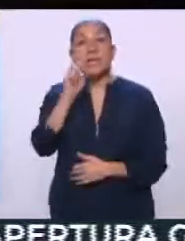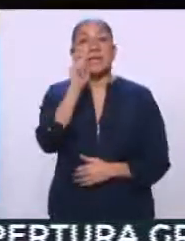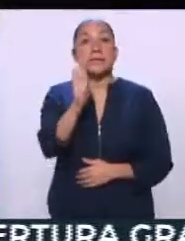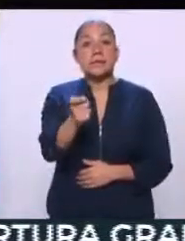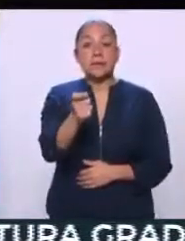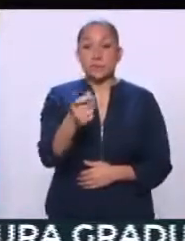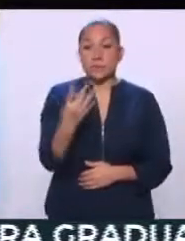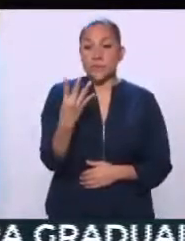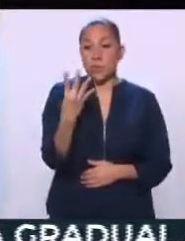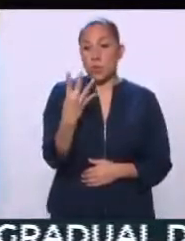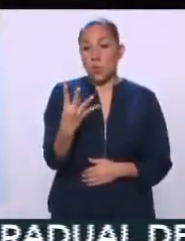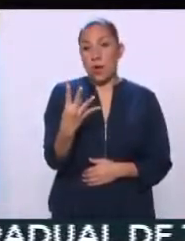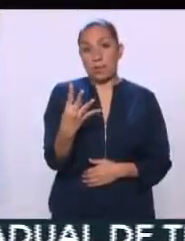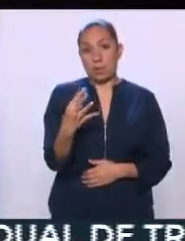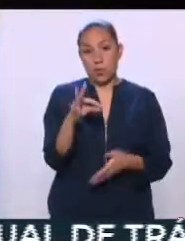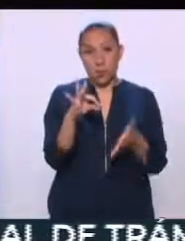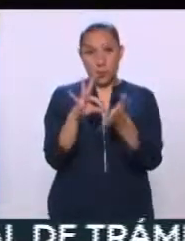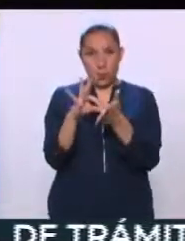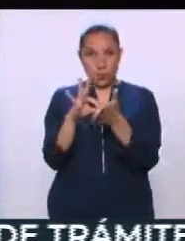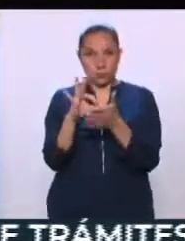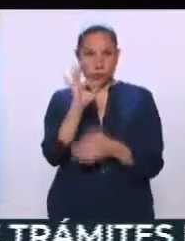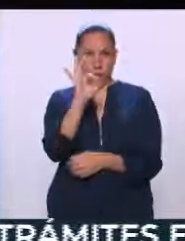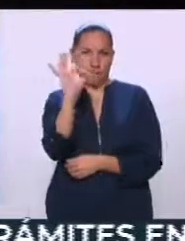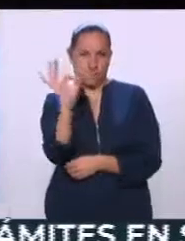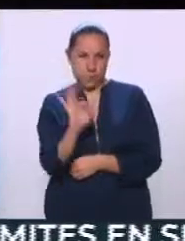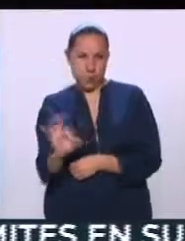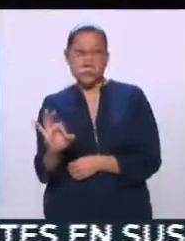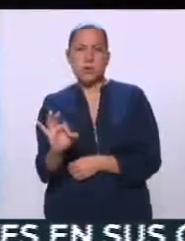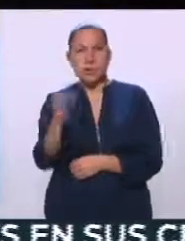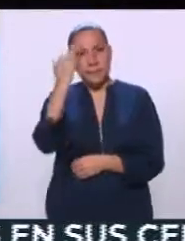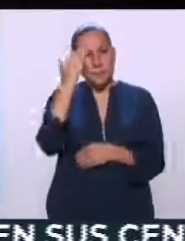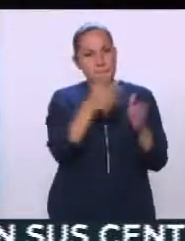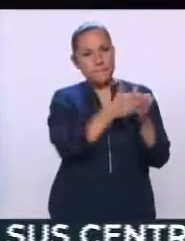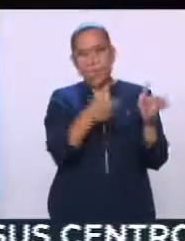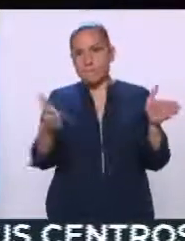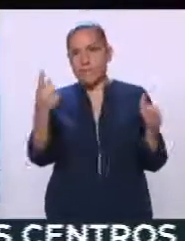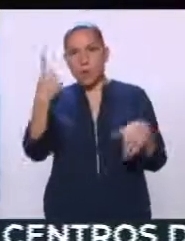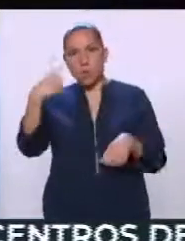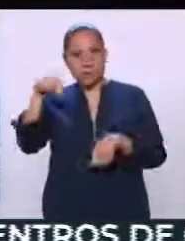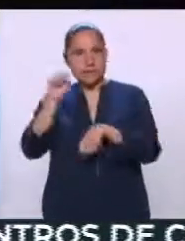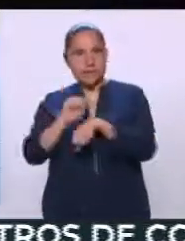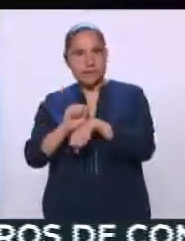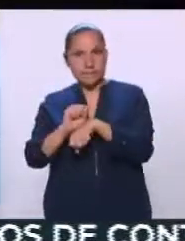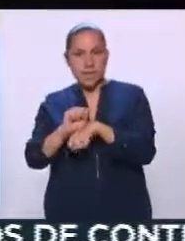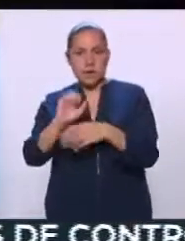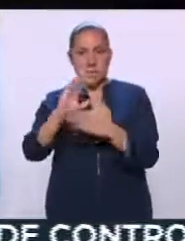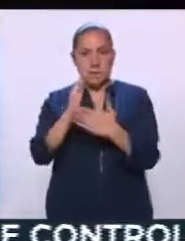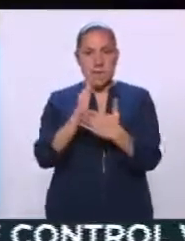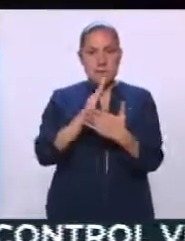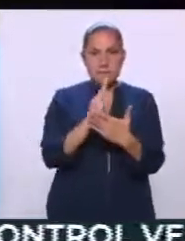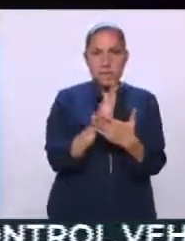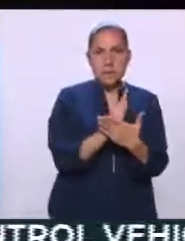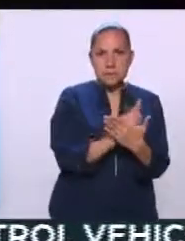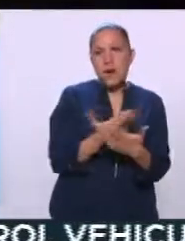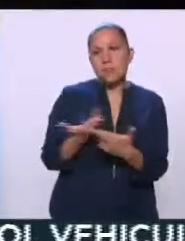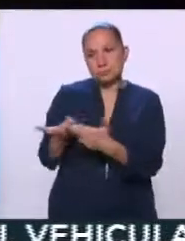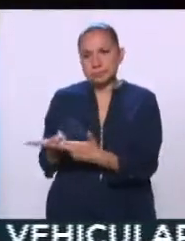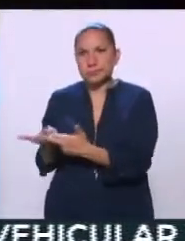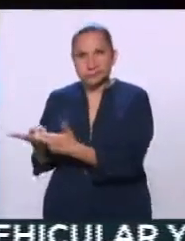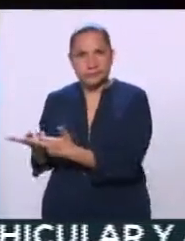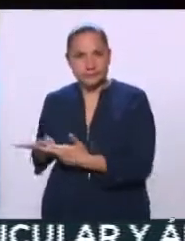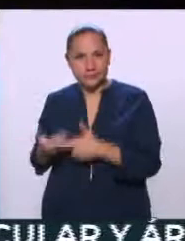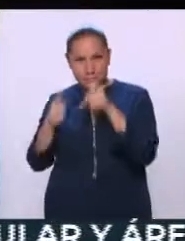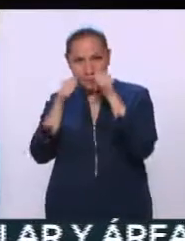puntos porcentuales en generales durante una semana, y esto pues se refleja también, se